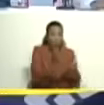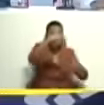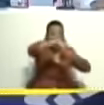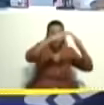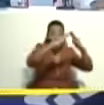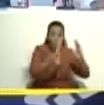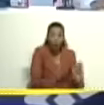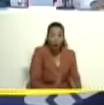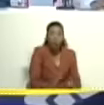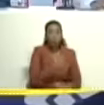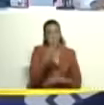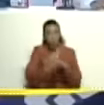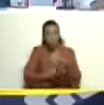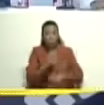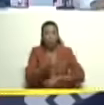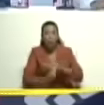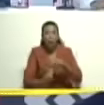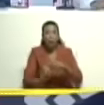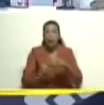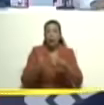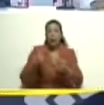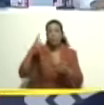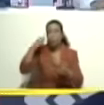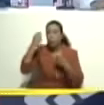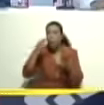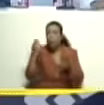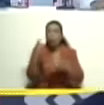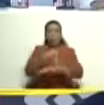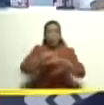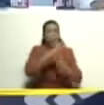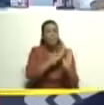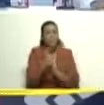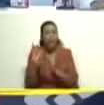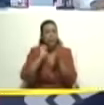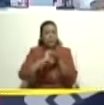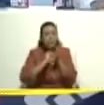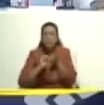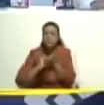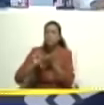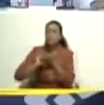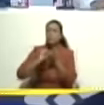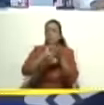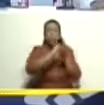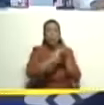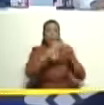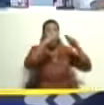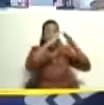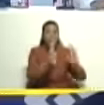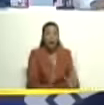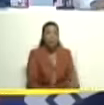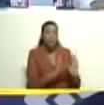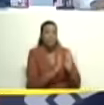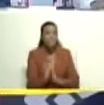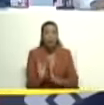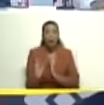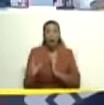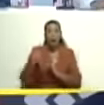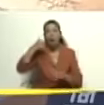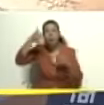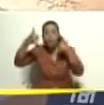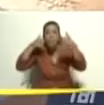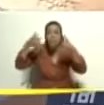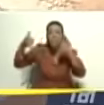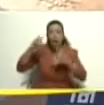Ustedes recuerdan, yo hacía estos programas de gobierno, los hacía desde mi casa.